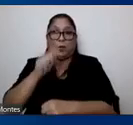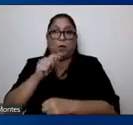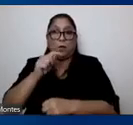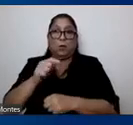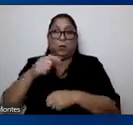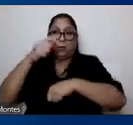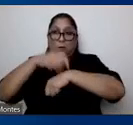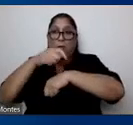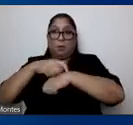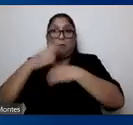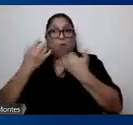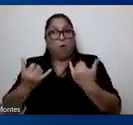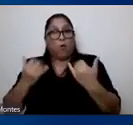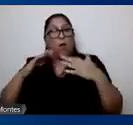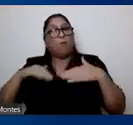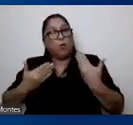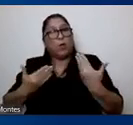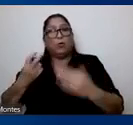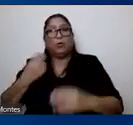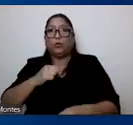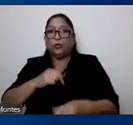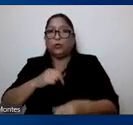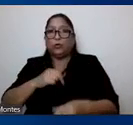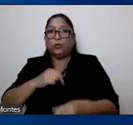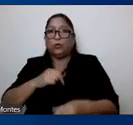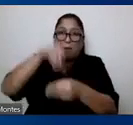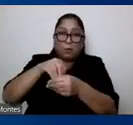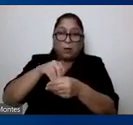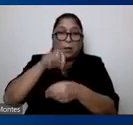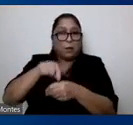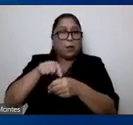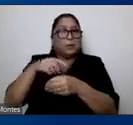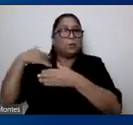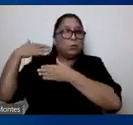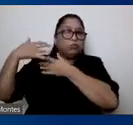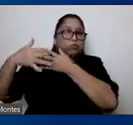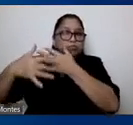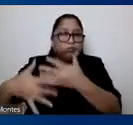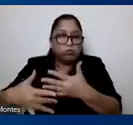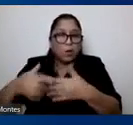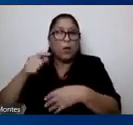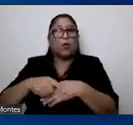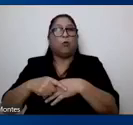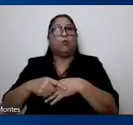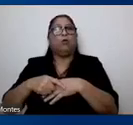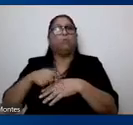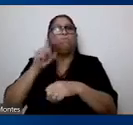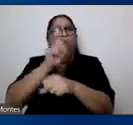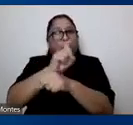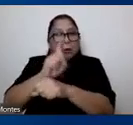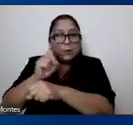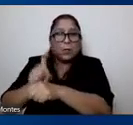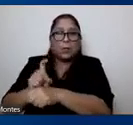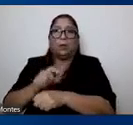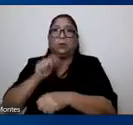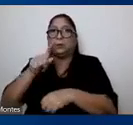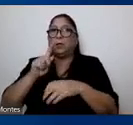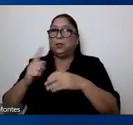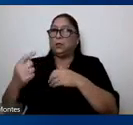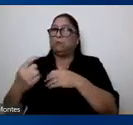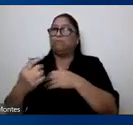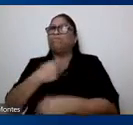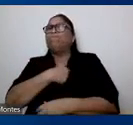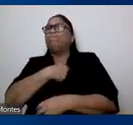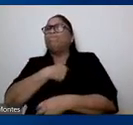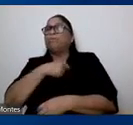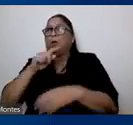época podamos nosotros integrar estos eventos como un efecto aleccionador, que surja ese efecto